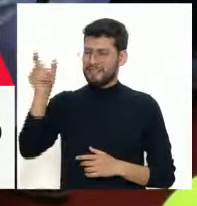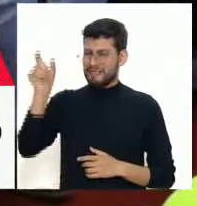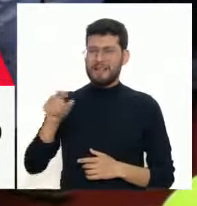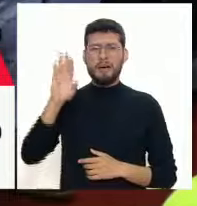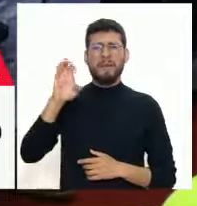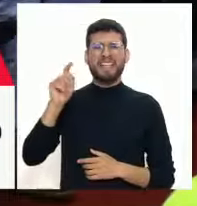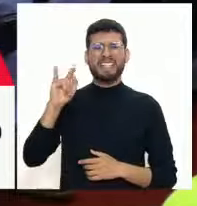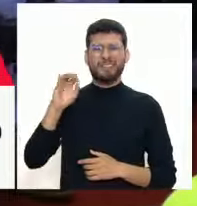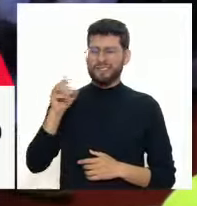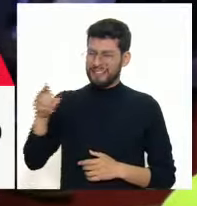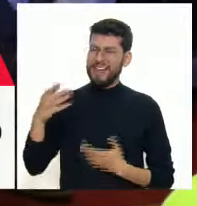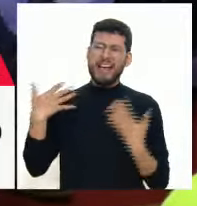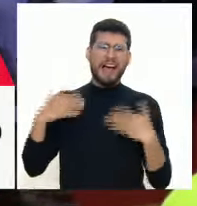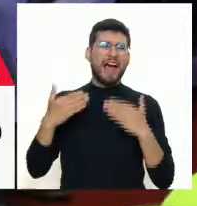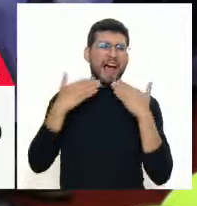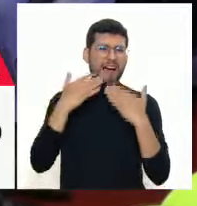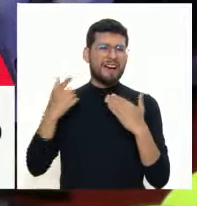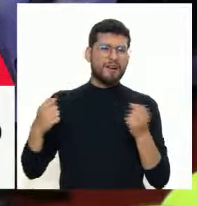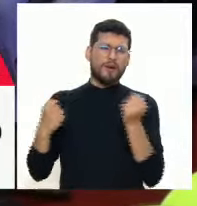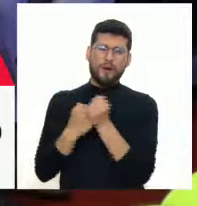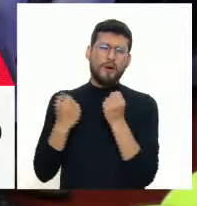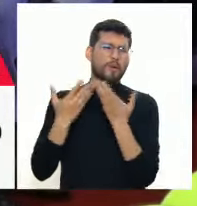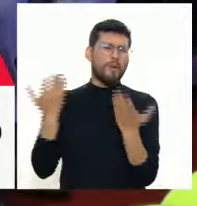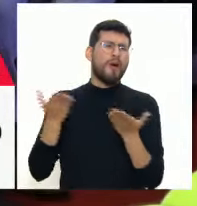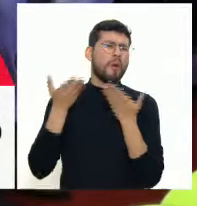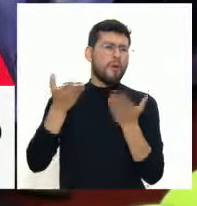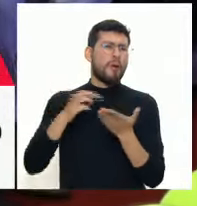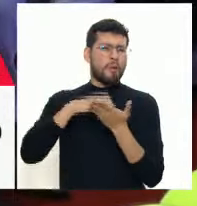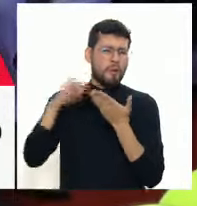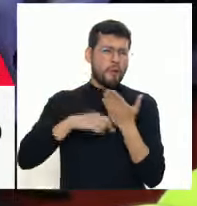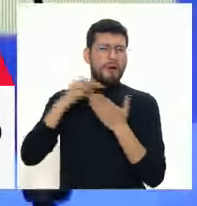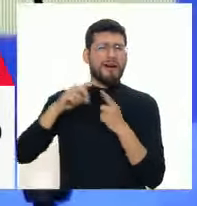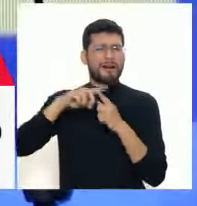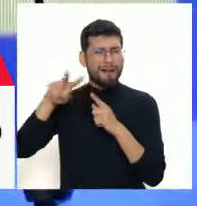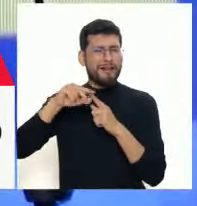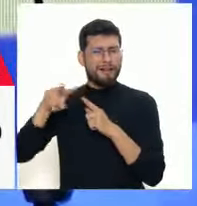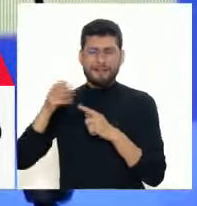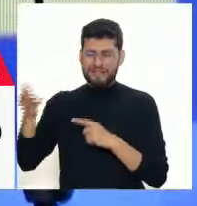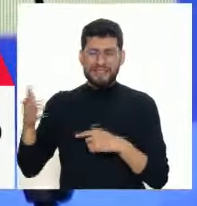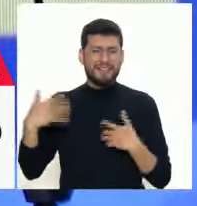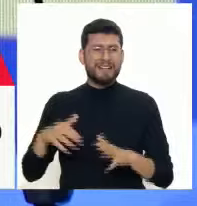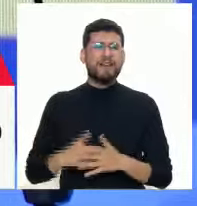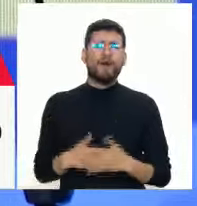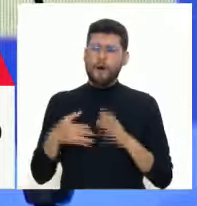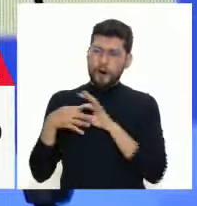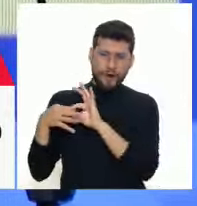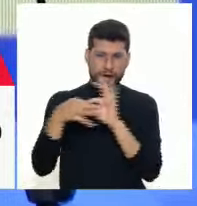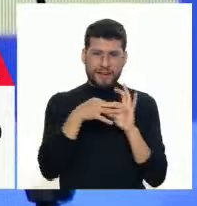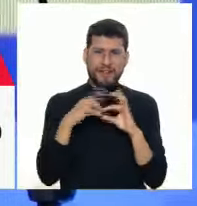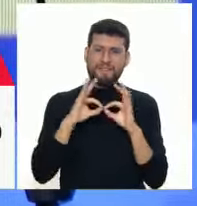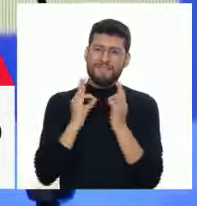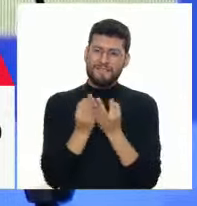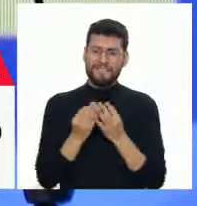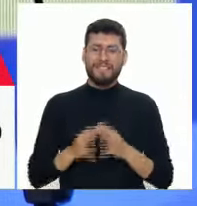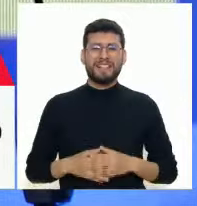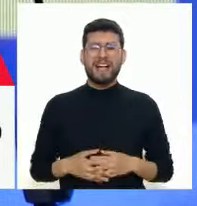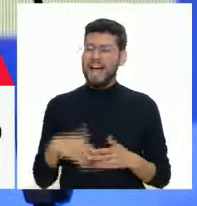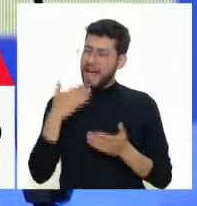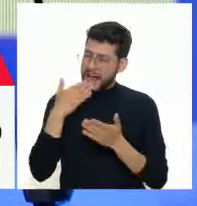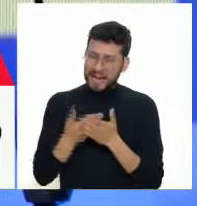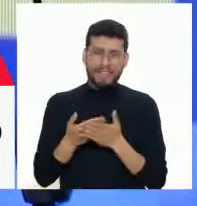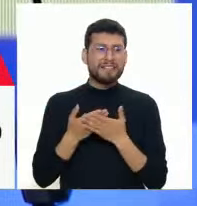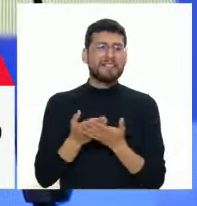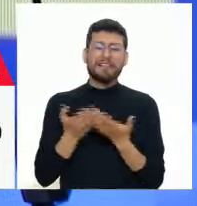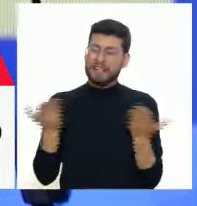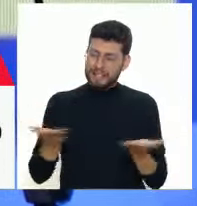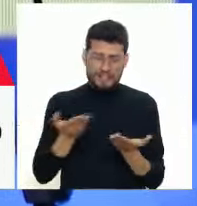maestro Betito, que nos ha regalado tantos programas televisivos que nos han unido en familia? Gracias por